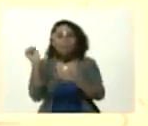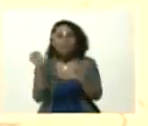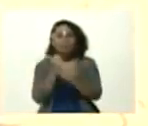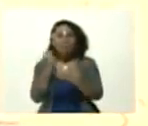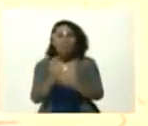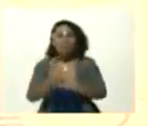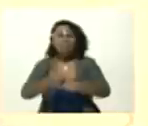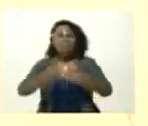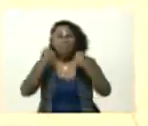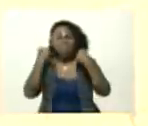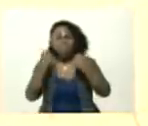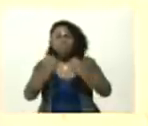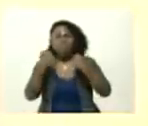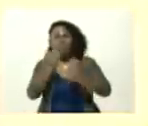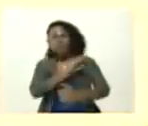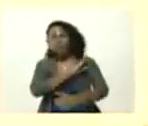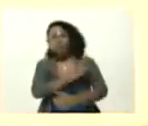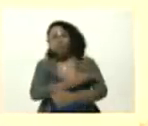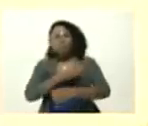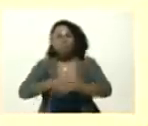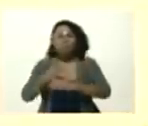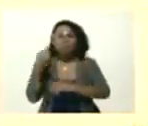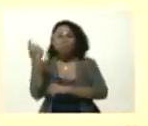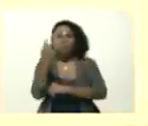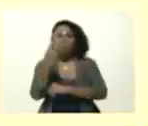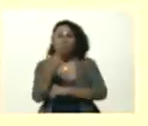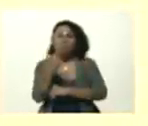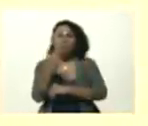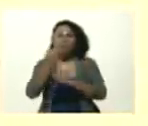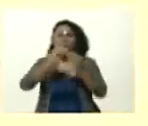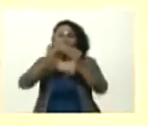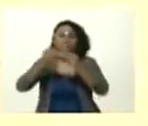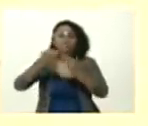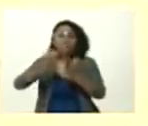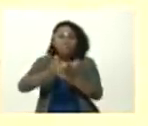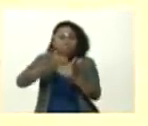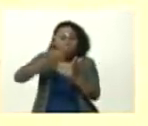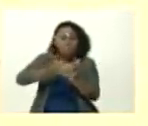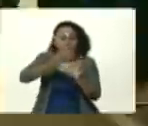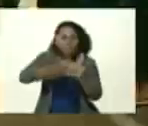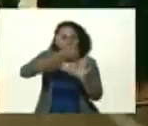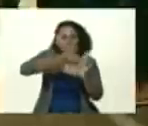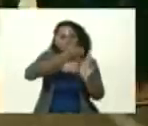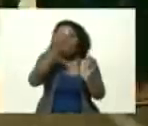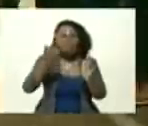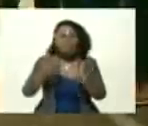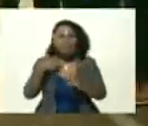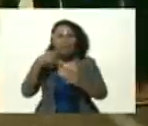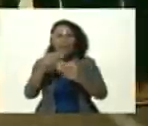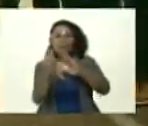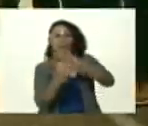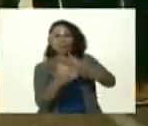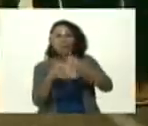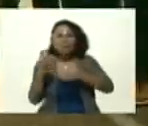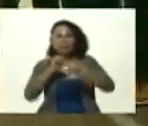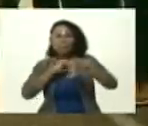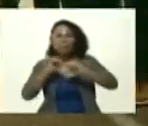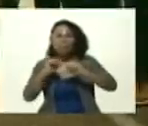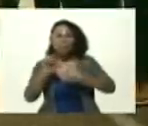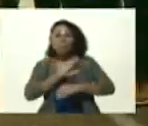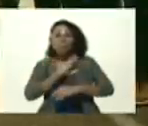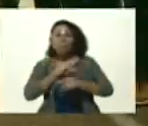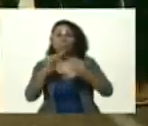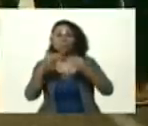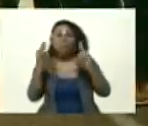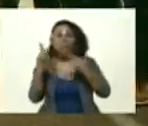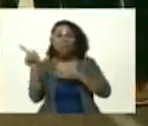bien intensos, porque no solamente socavaron sus bases, sino que también hubo movimiento del propio puente.